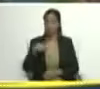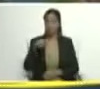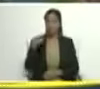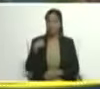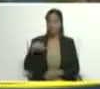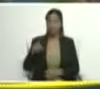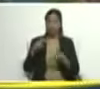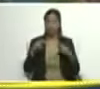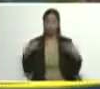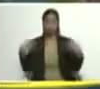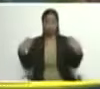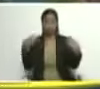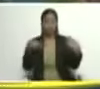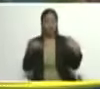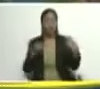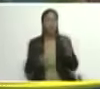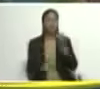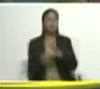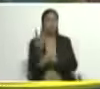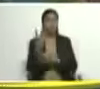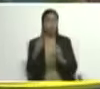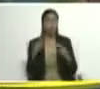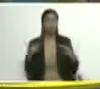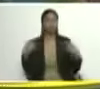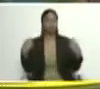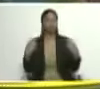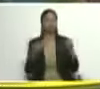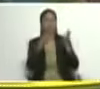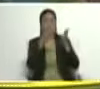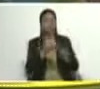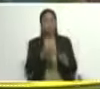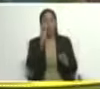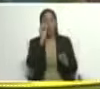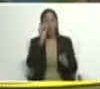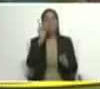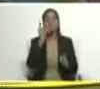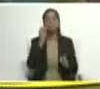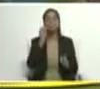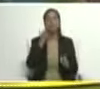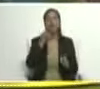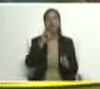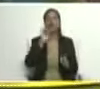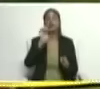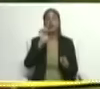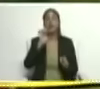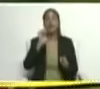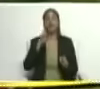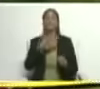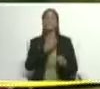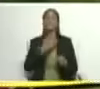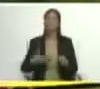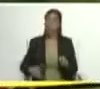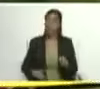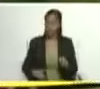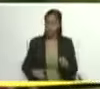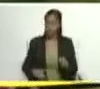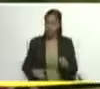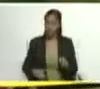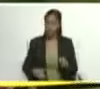fundadores, el comandante revolucionario Daniel Ortega, presidente de Nicaragua, fundador de la CELAP.